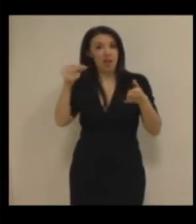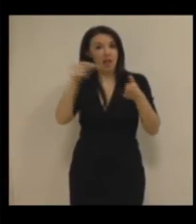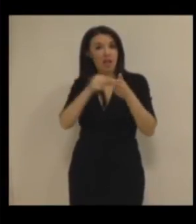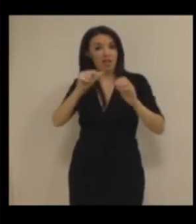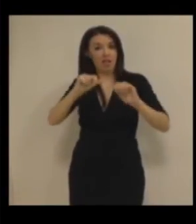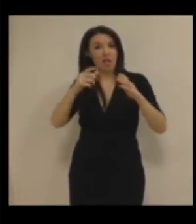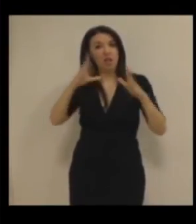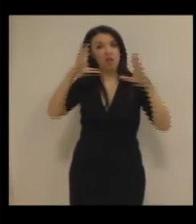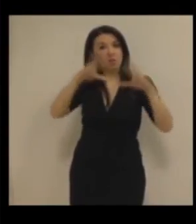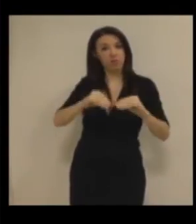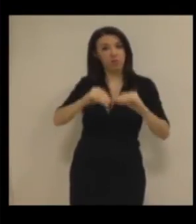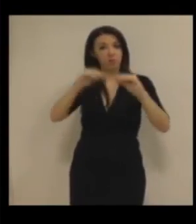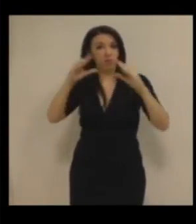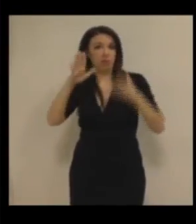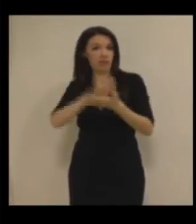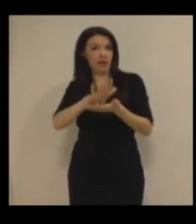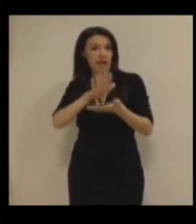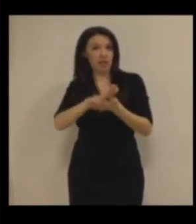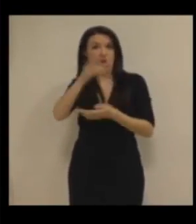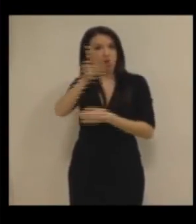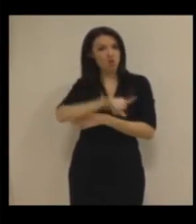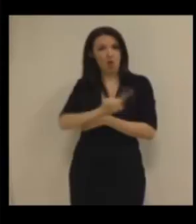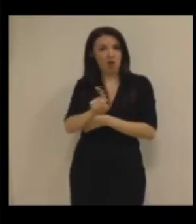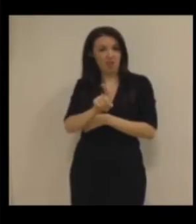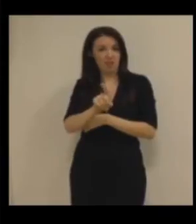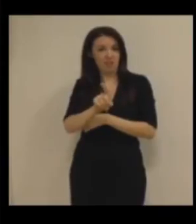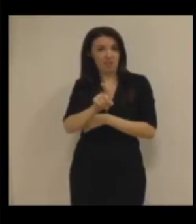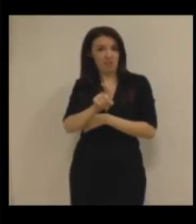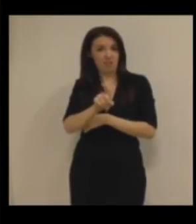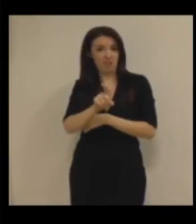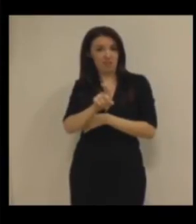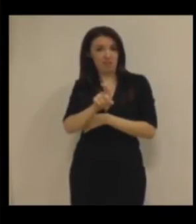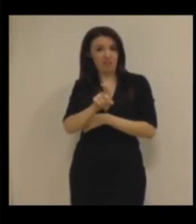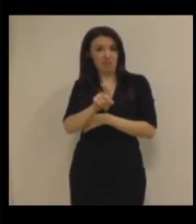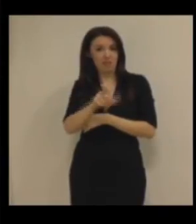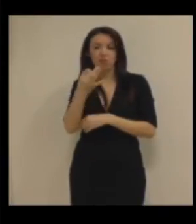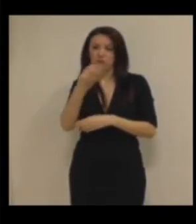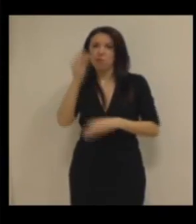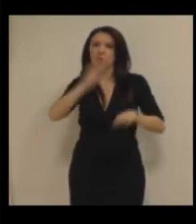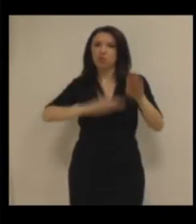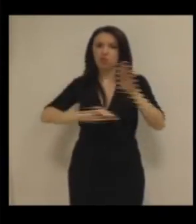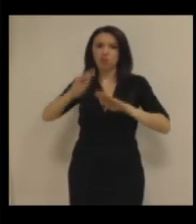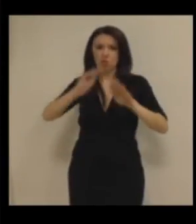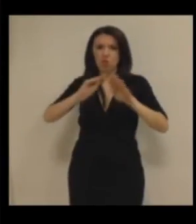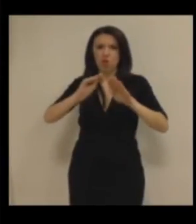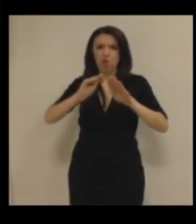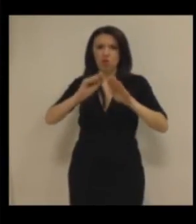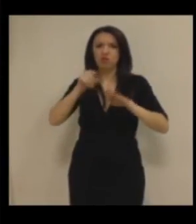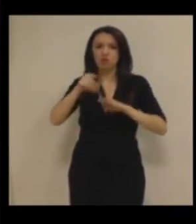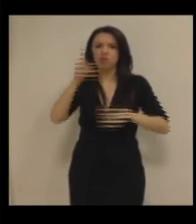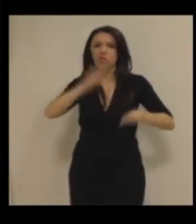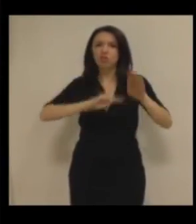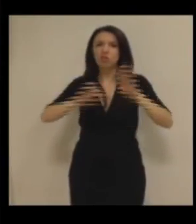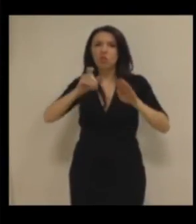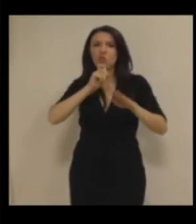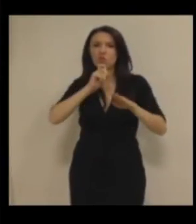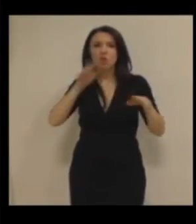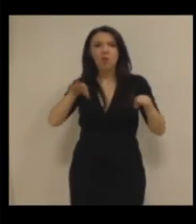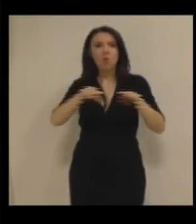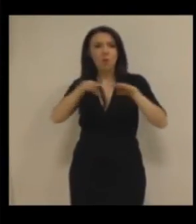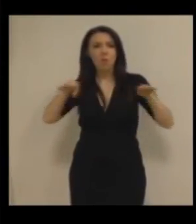o sea, desconecta y tranquilo, ¿no? Entonces, eso también lo hemos tenido que resolver y lo hemos resuelto en una